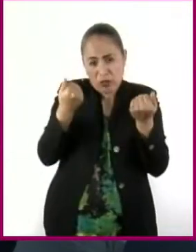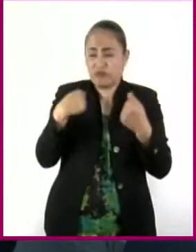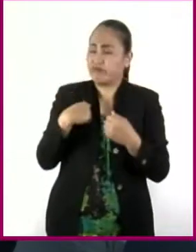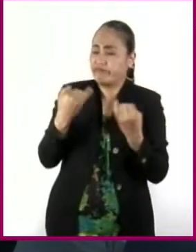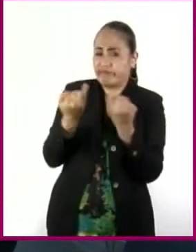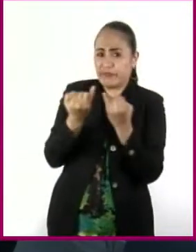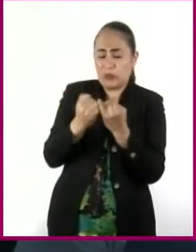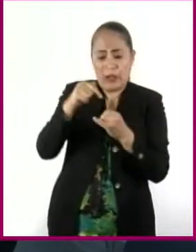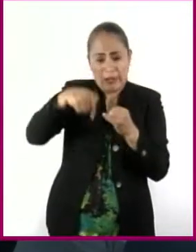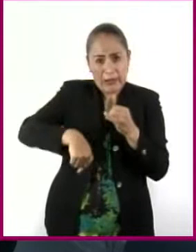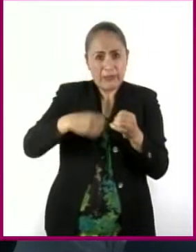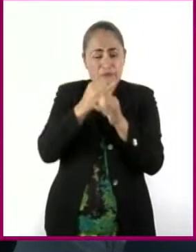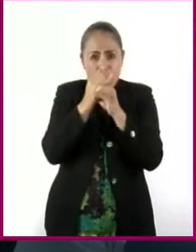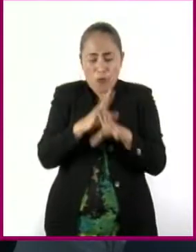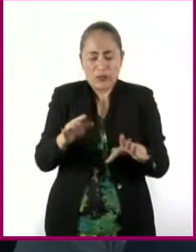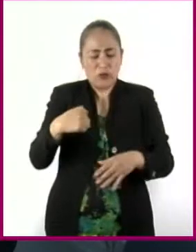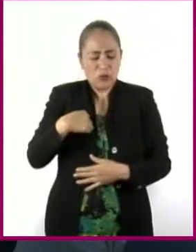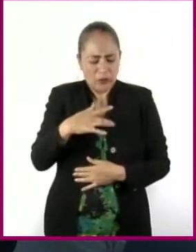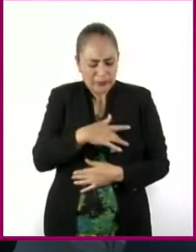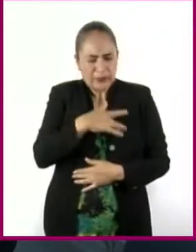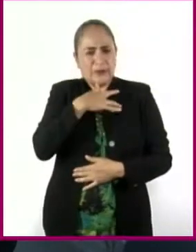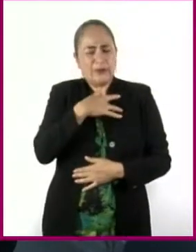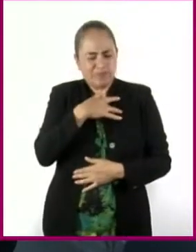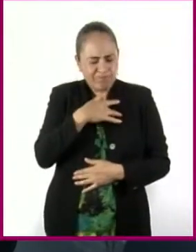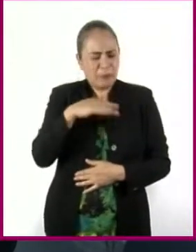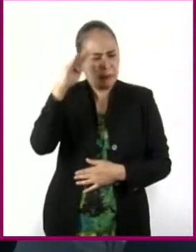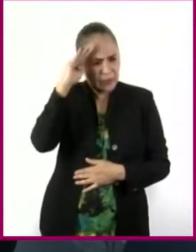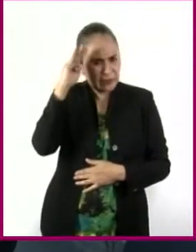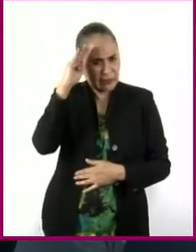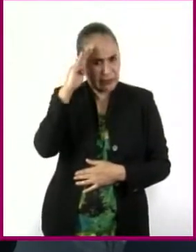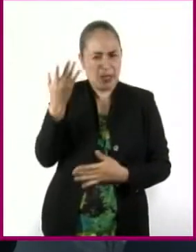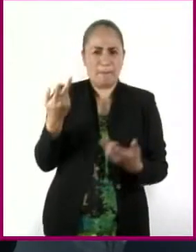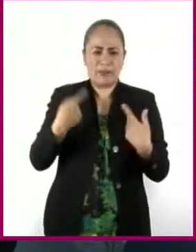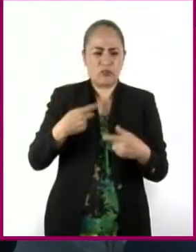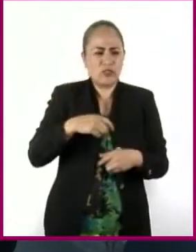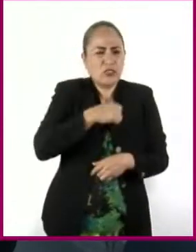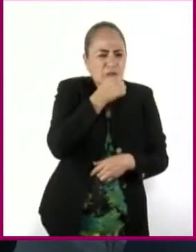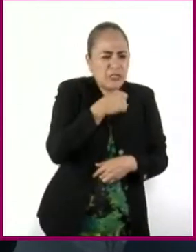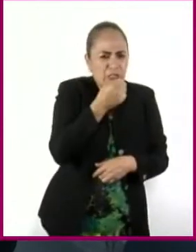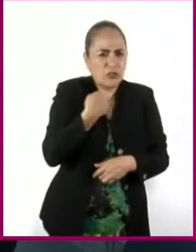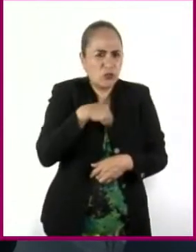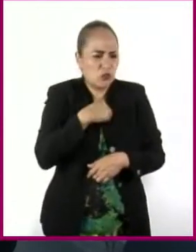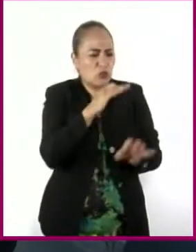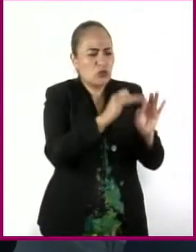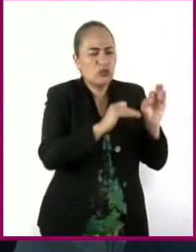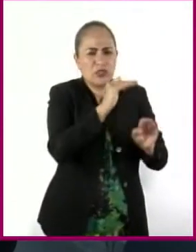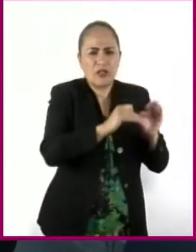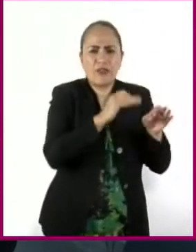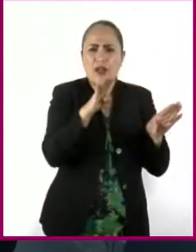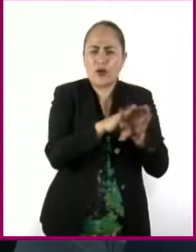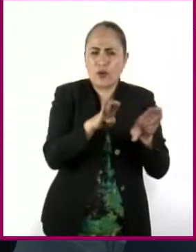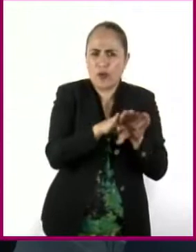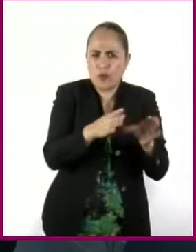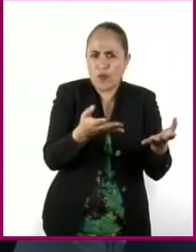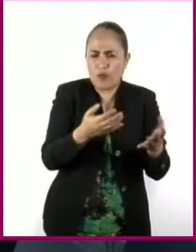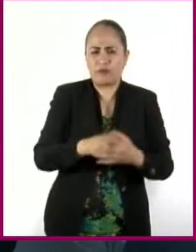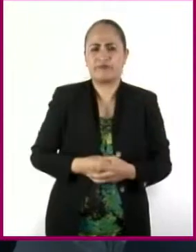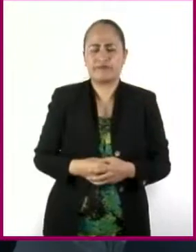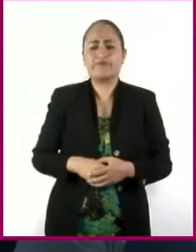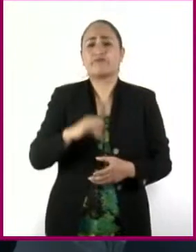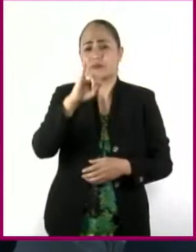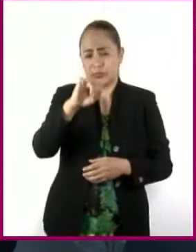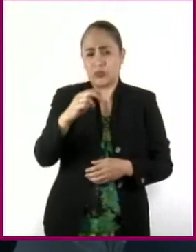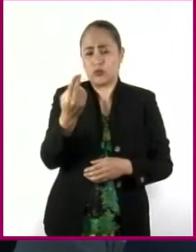Esta información me está haciendo pensar mucho acerca de la manera en la que tratamos a las personas mayores. Sí. De lo que ya